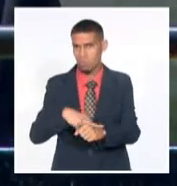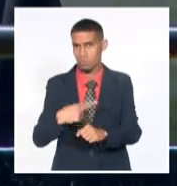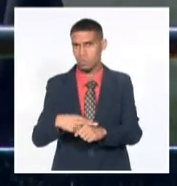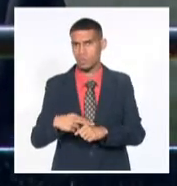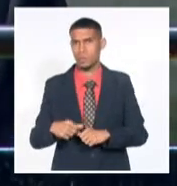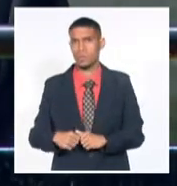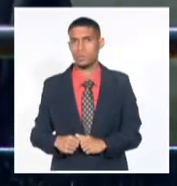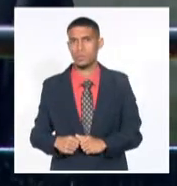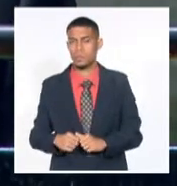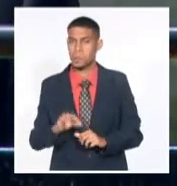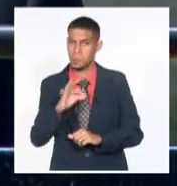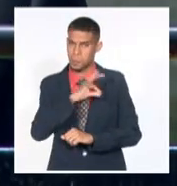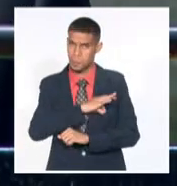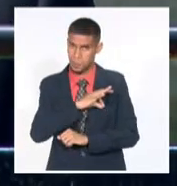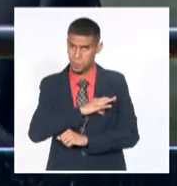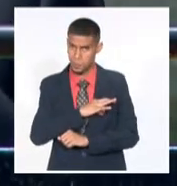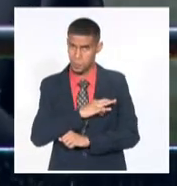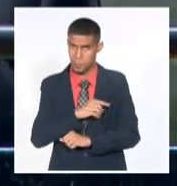distinguidos delegados.